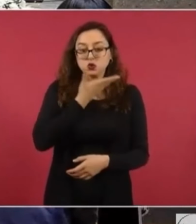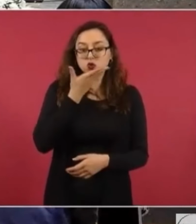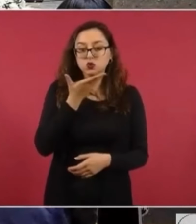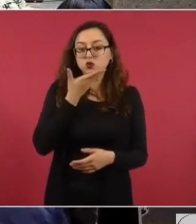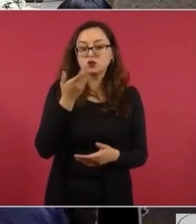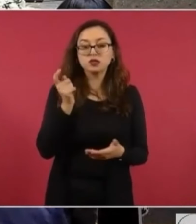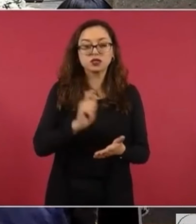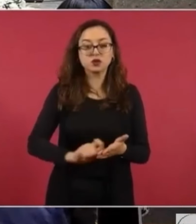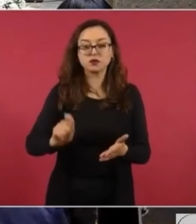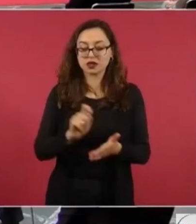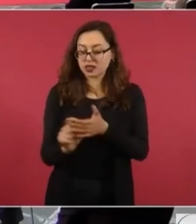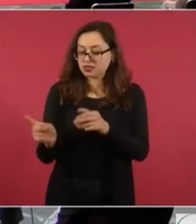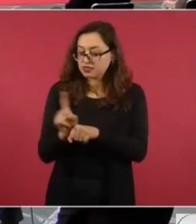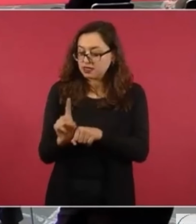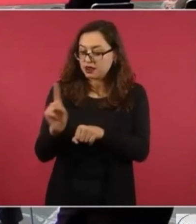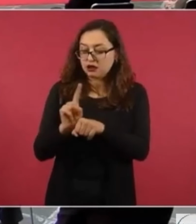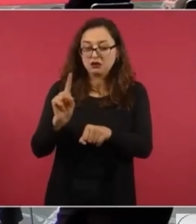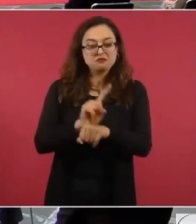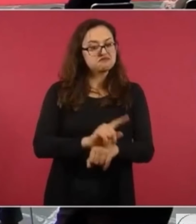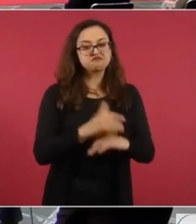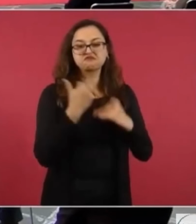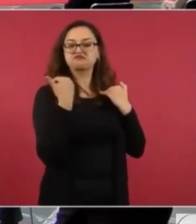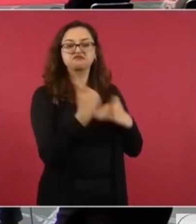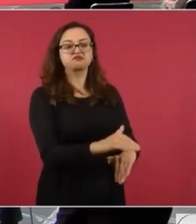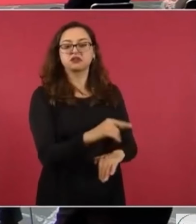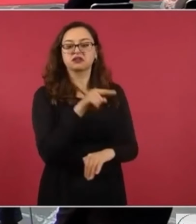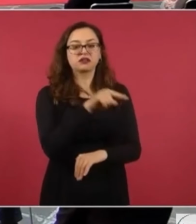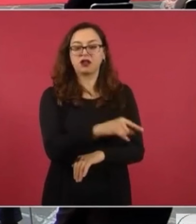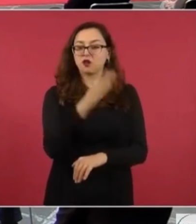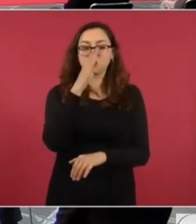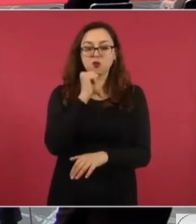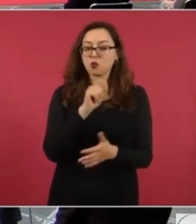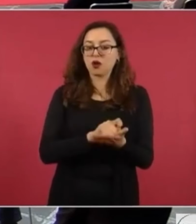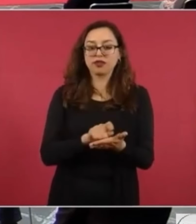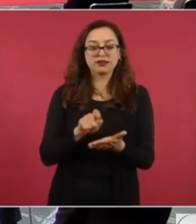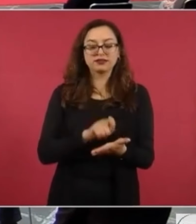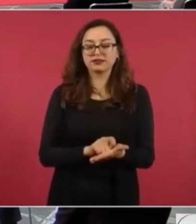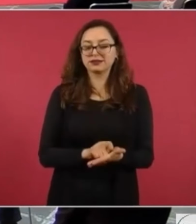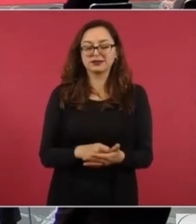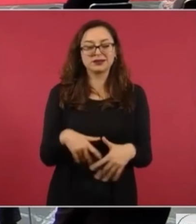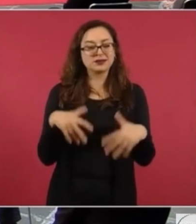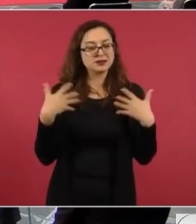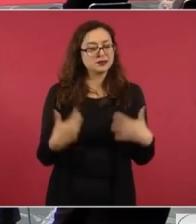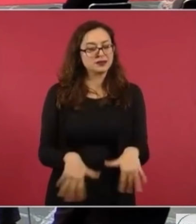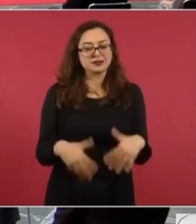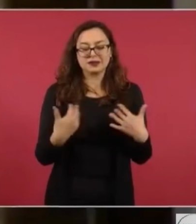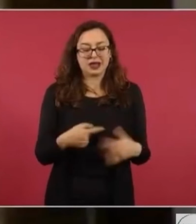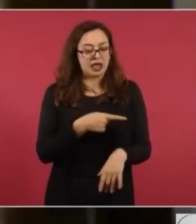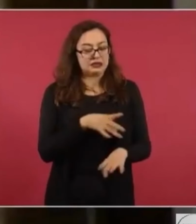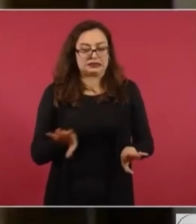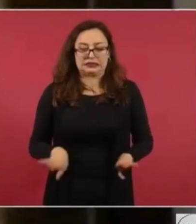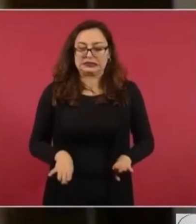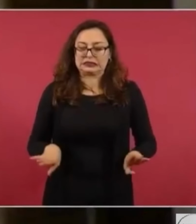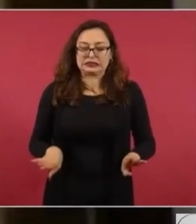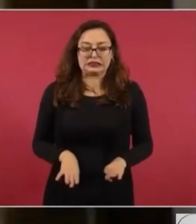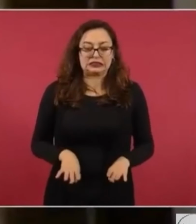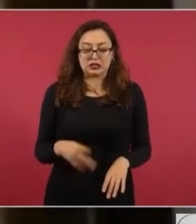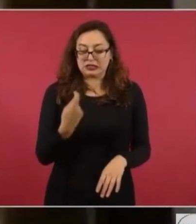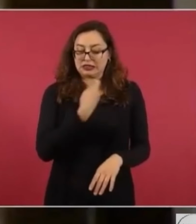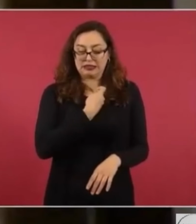escritor y un revolucionario de una forma indistinguible, una y otra atributo de su